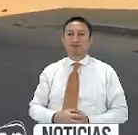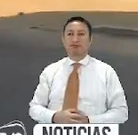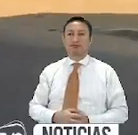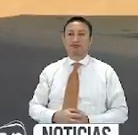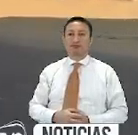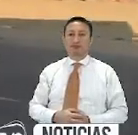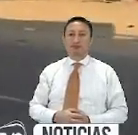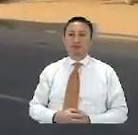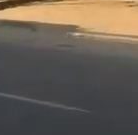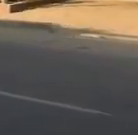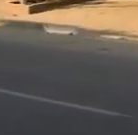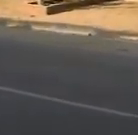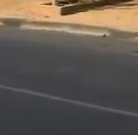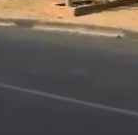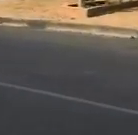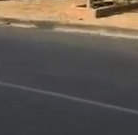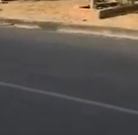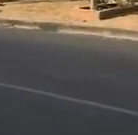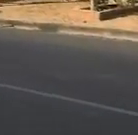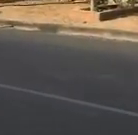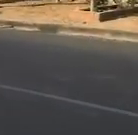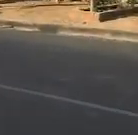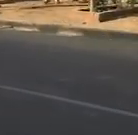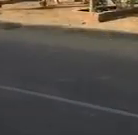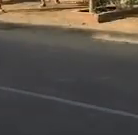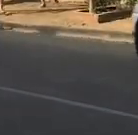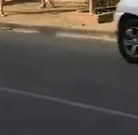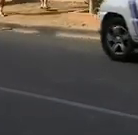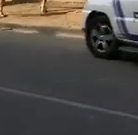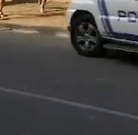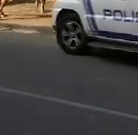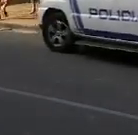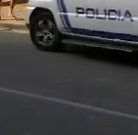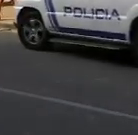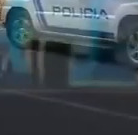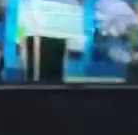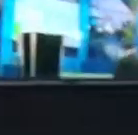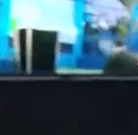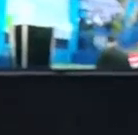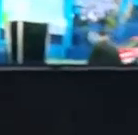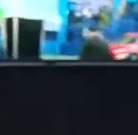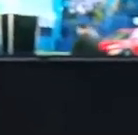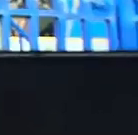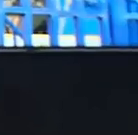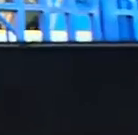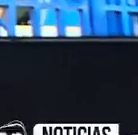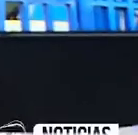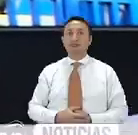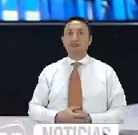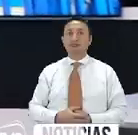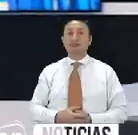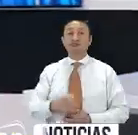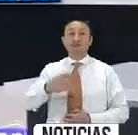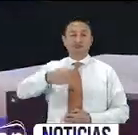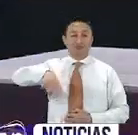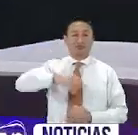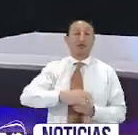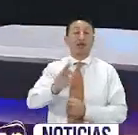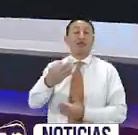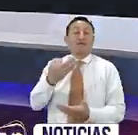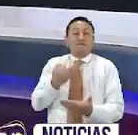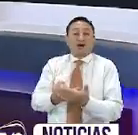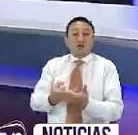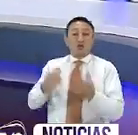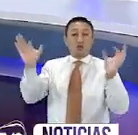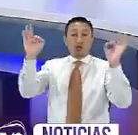la provincia de Manabí, informó Wendy Delgado. Al volver, los cobros de las planillas de energía